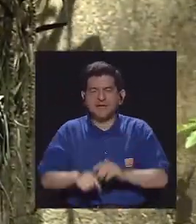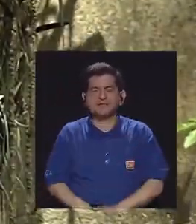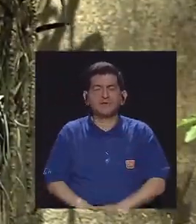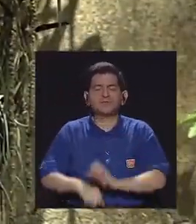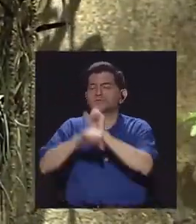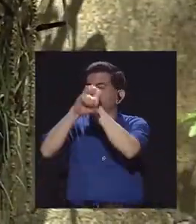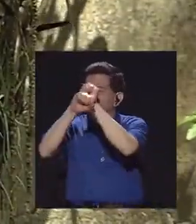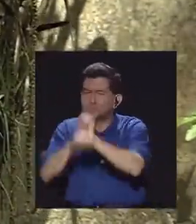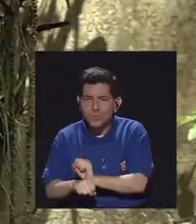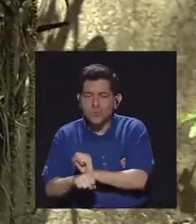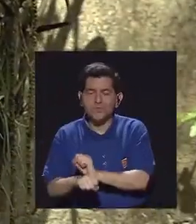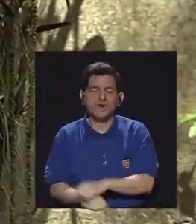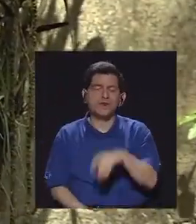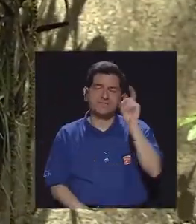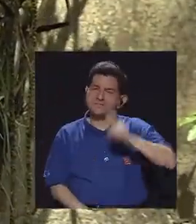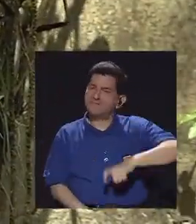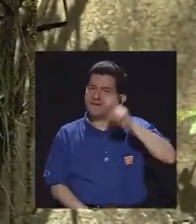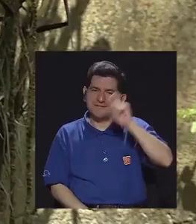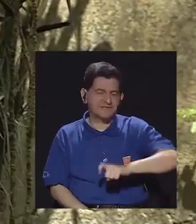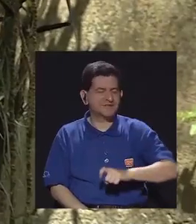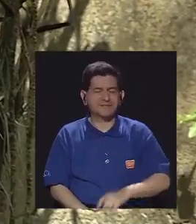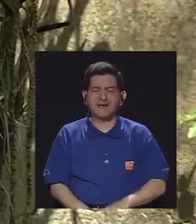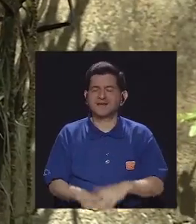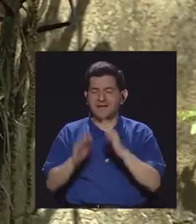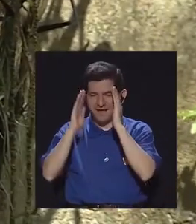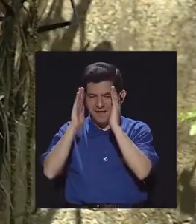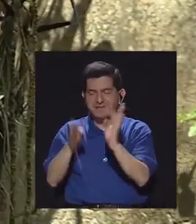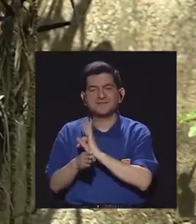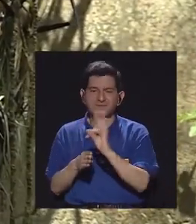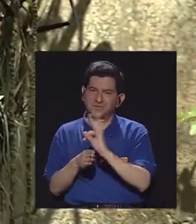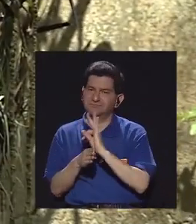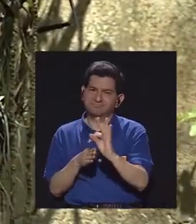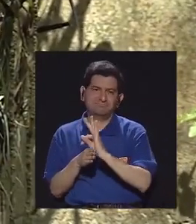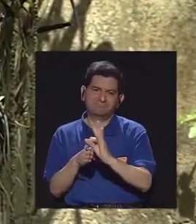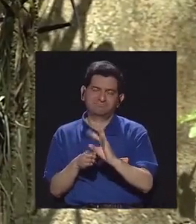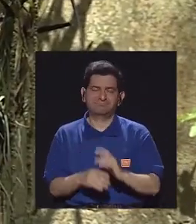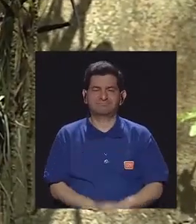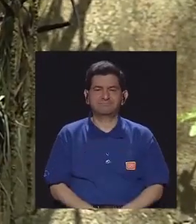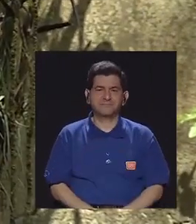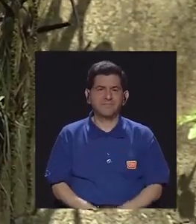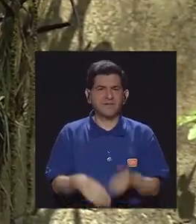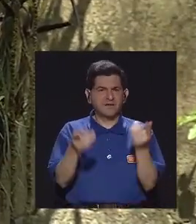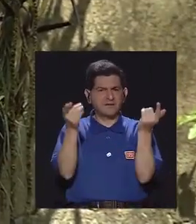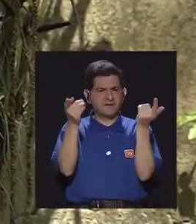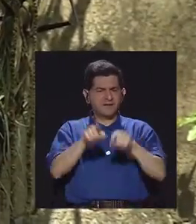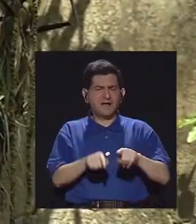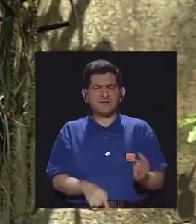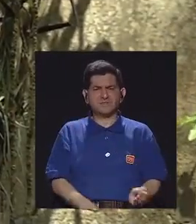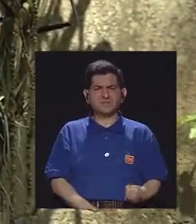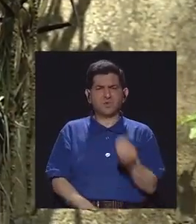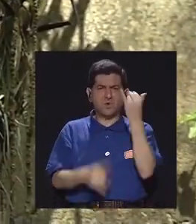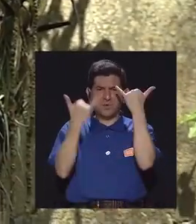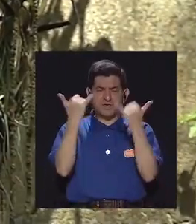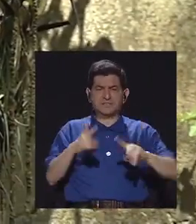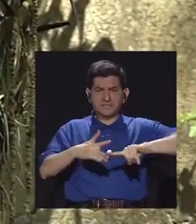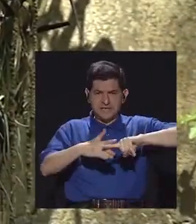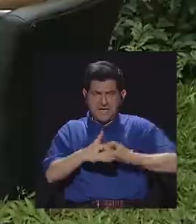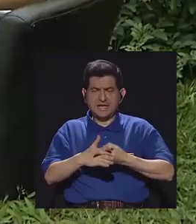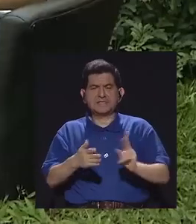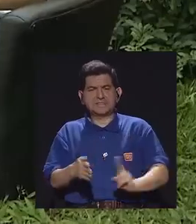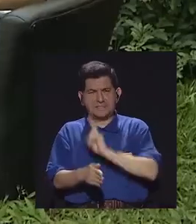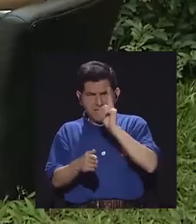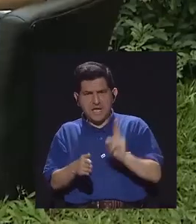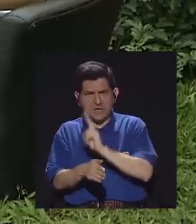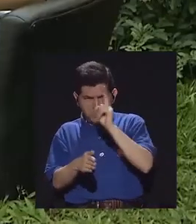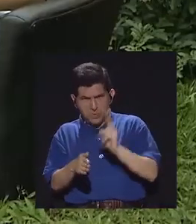ya habitual, entonces ya sí requiere de un tratamiento. Y en el caso de estos chicos que ya iniciaron